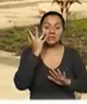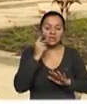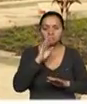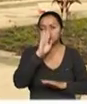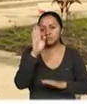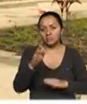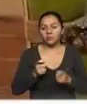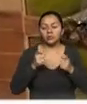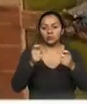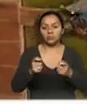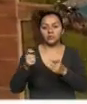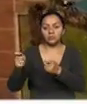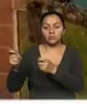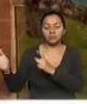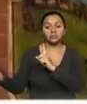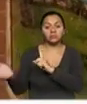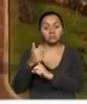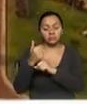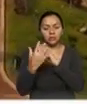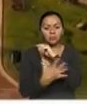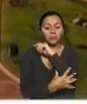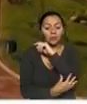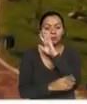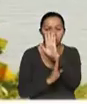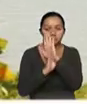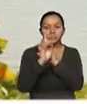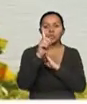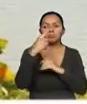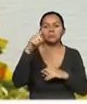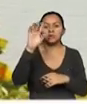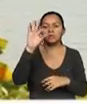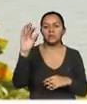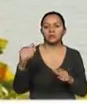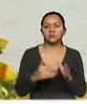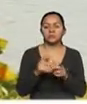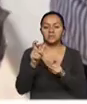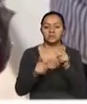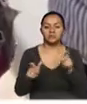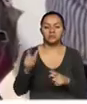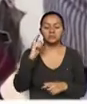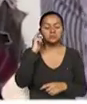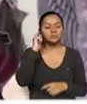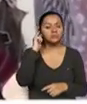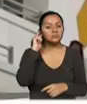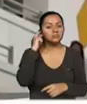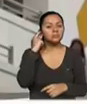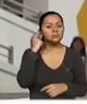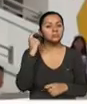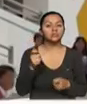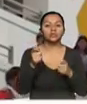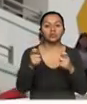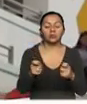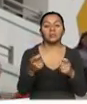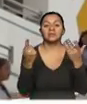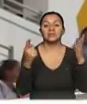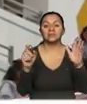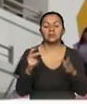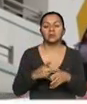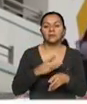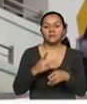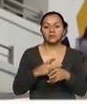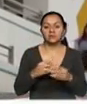15 días y ha logrado sacar de la pobreza a 1,5 millones de personas. Se han entregado 60 veces más